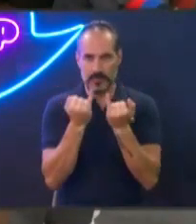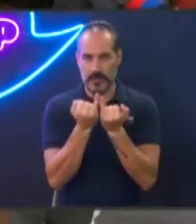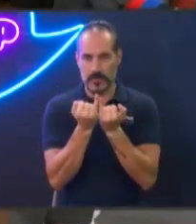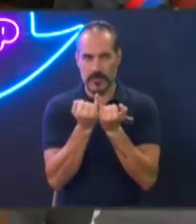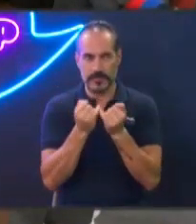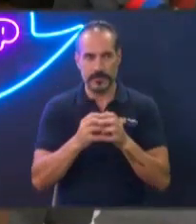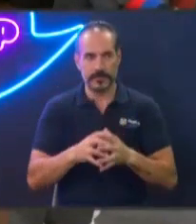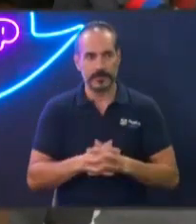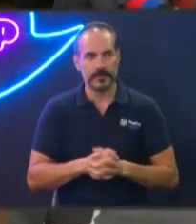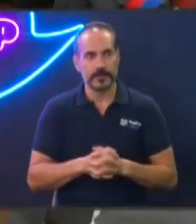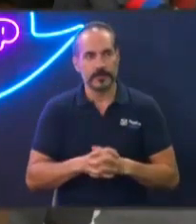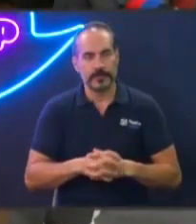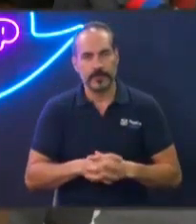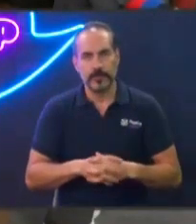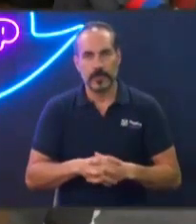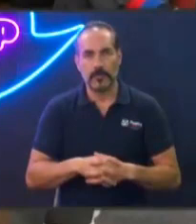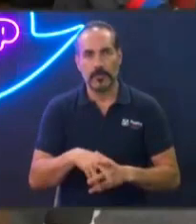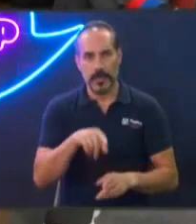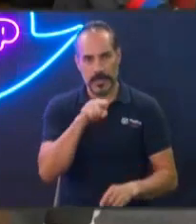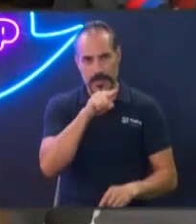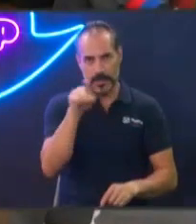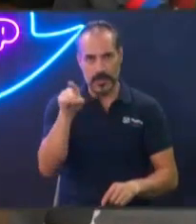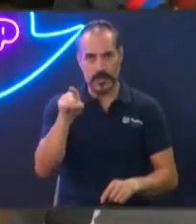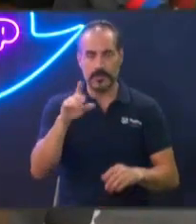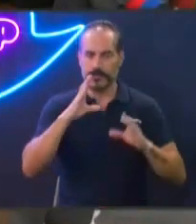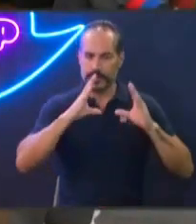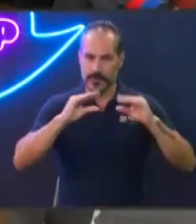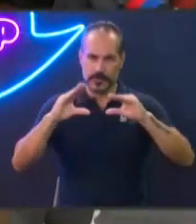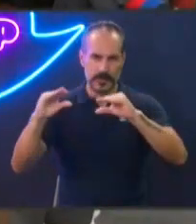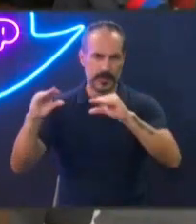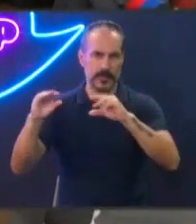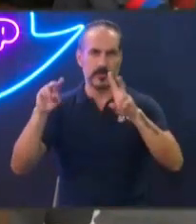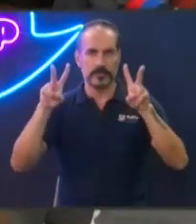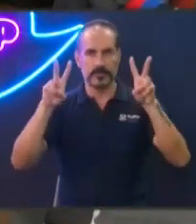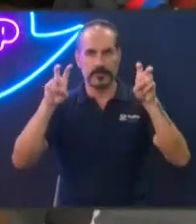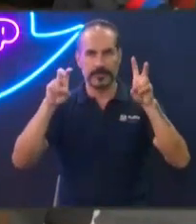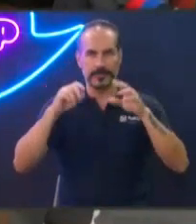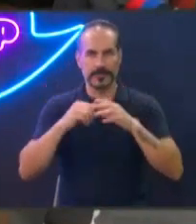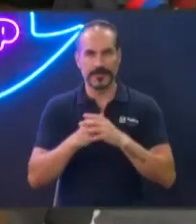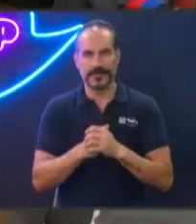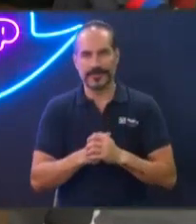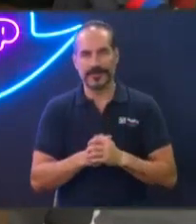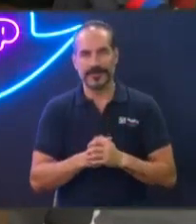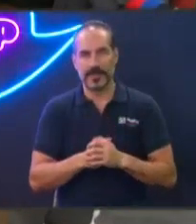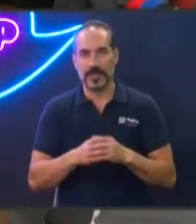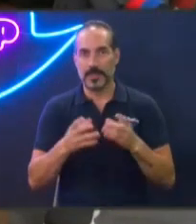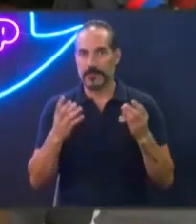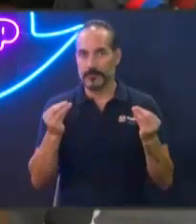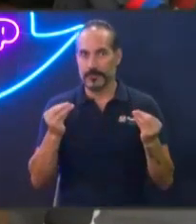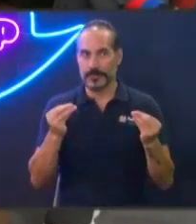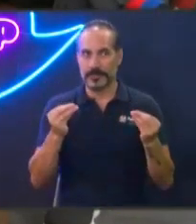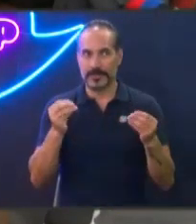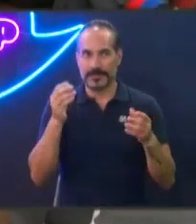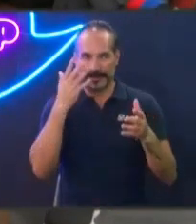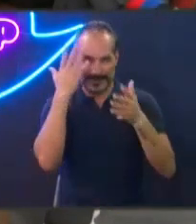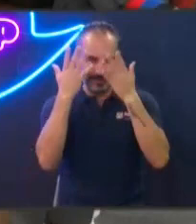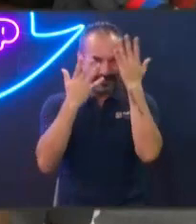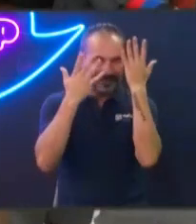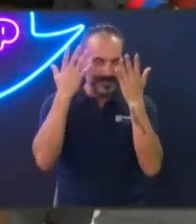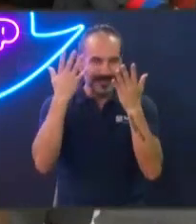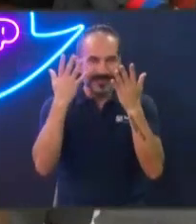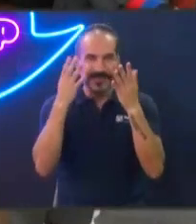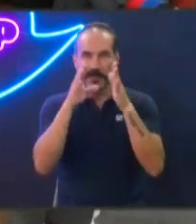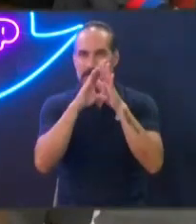Reyes Pero él trae un diplomado de uno de estos temas que trae muchos tabús todavía en nuestros días y y que es